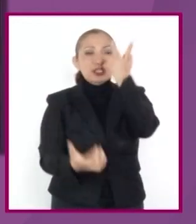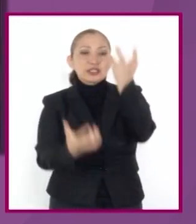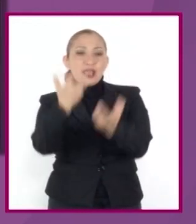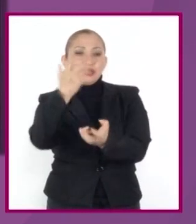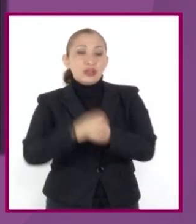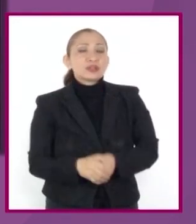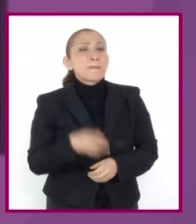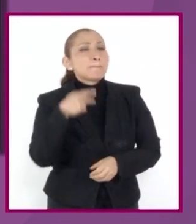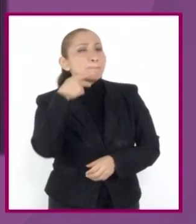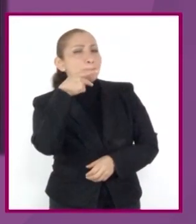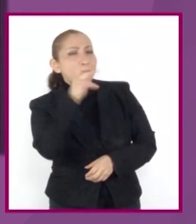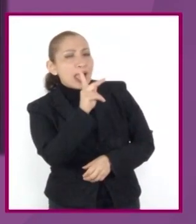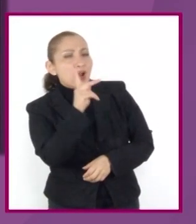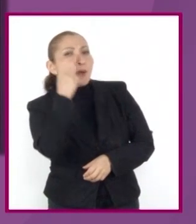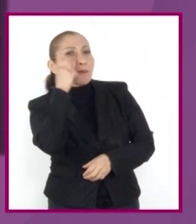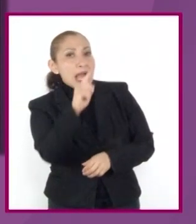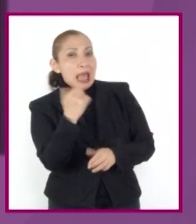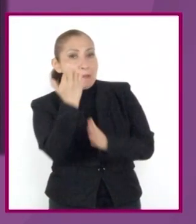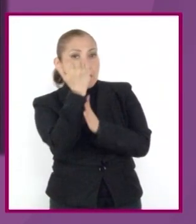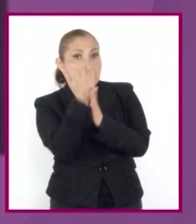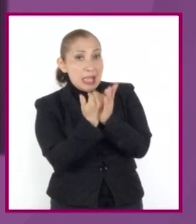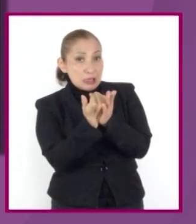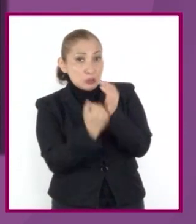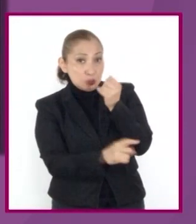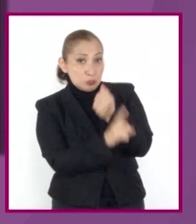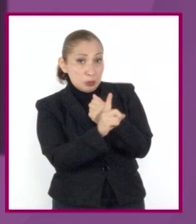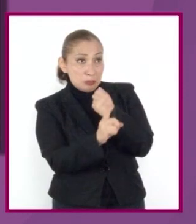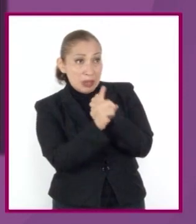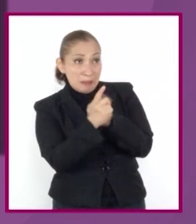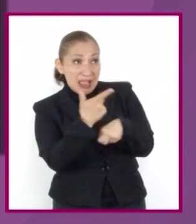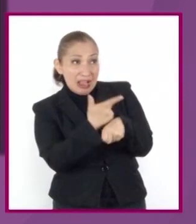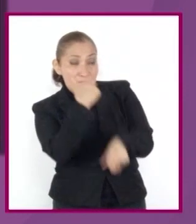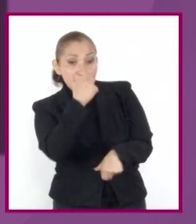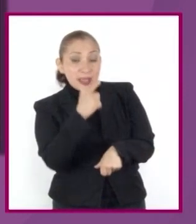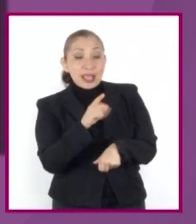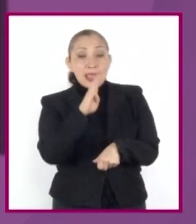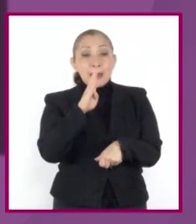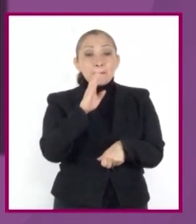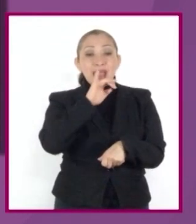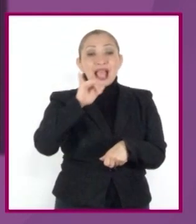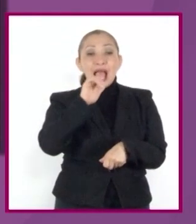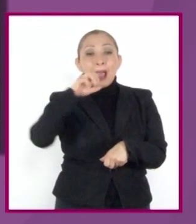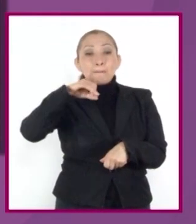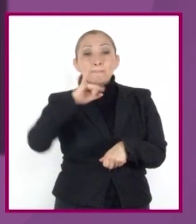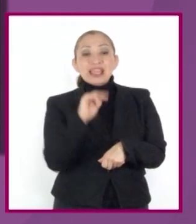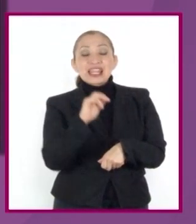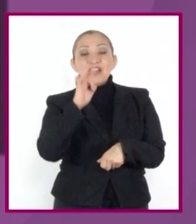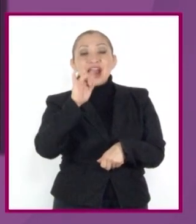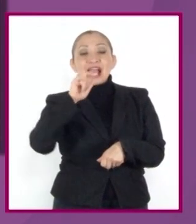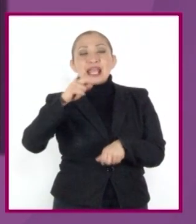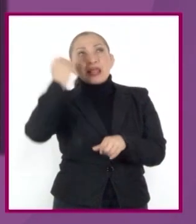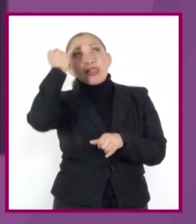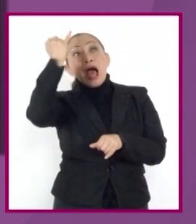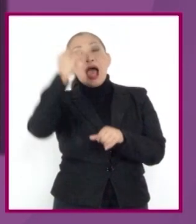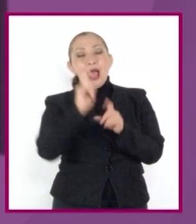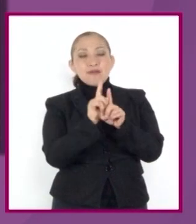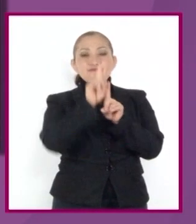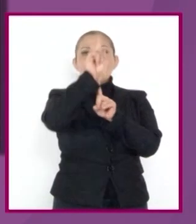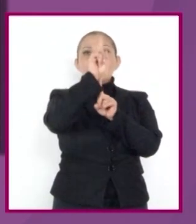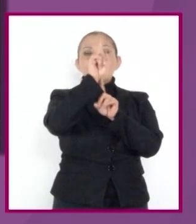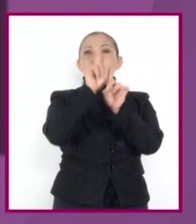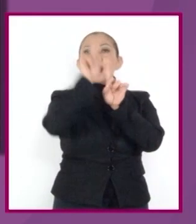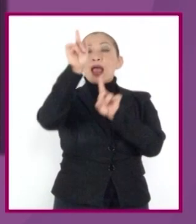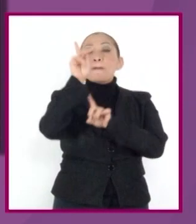incendios. Sin embargo, para contrarrestar estas consecuencias, Benjamin Franklin inventó el pararrayos, un